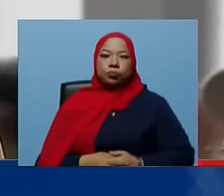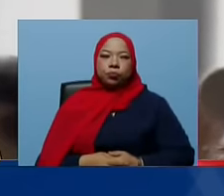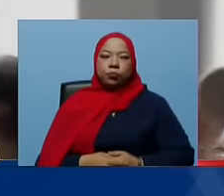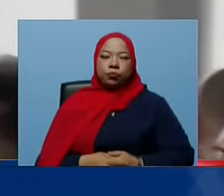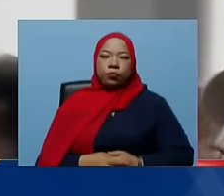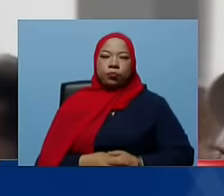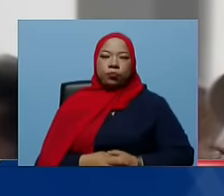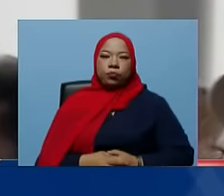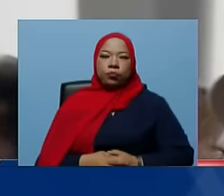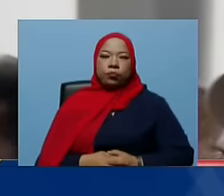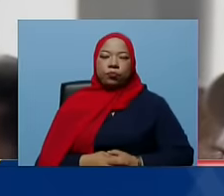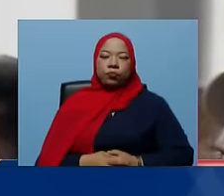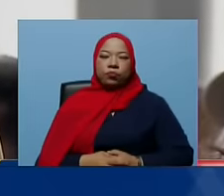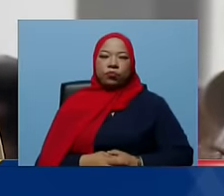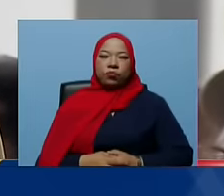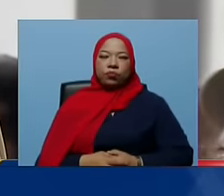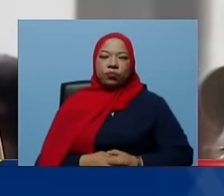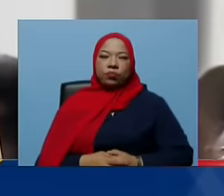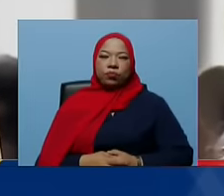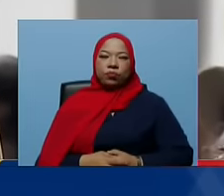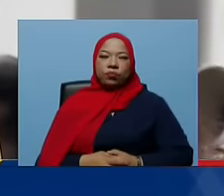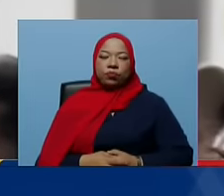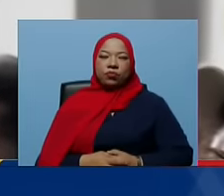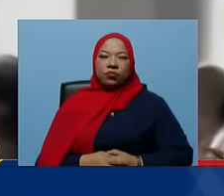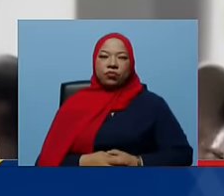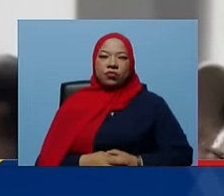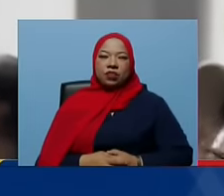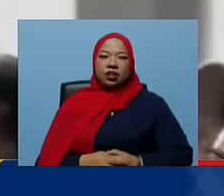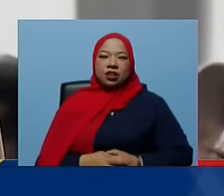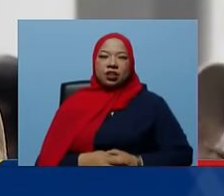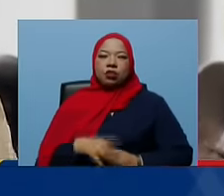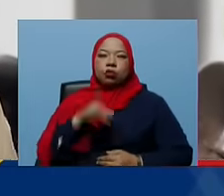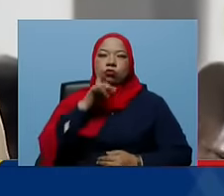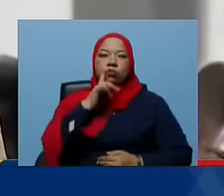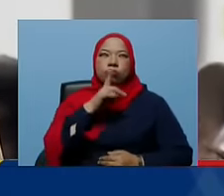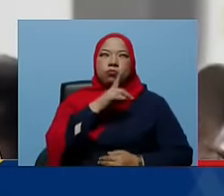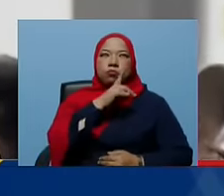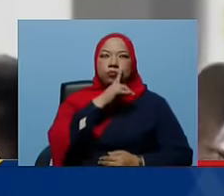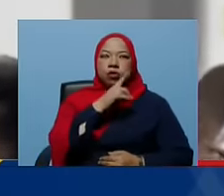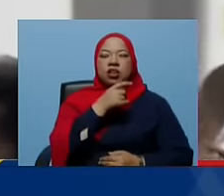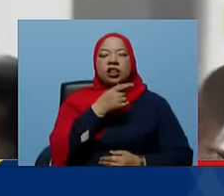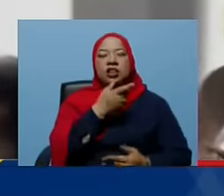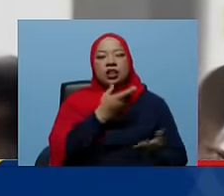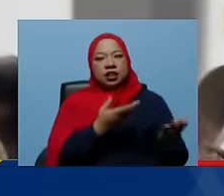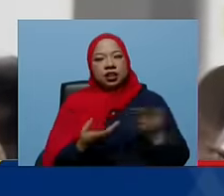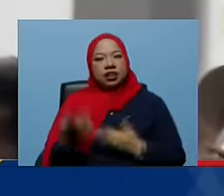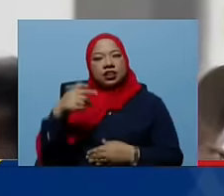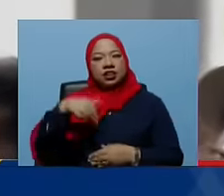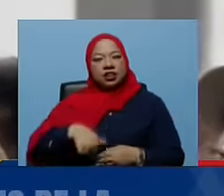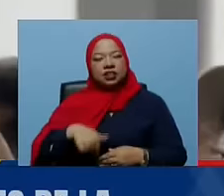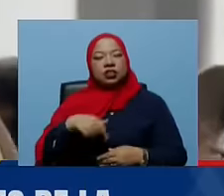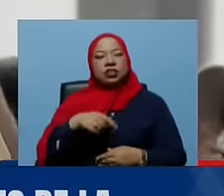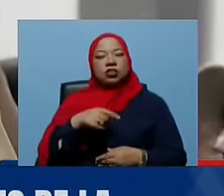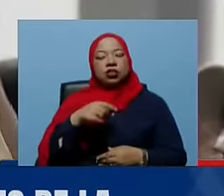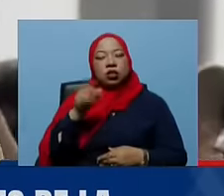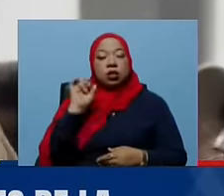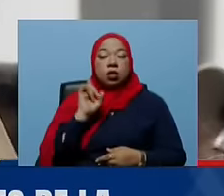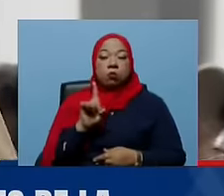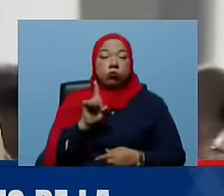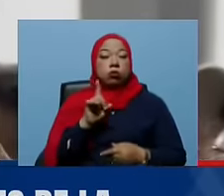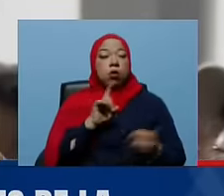Awinyute, Achon Keichikar. Mi nombre es, quise decir bienvenidos, porque el que llega da la